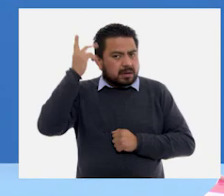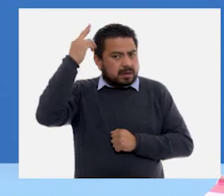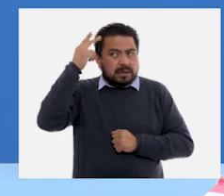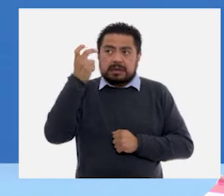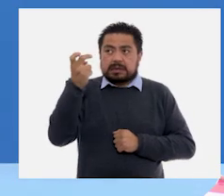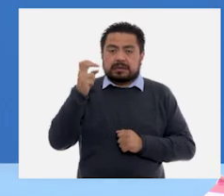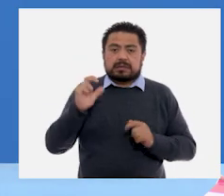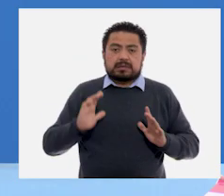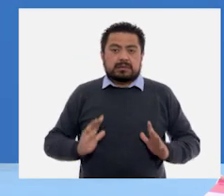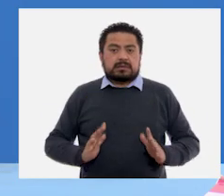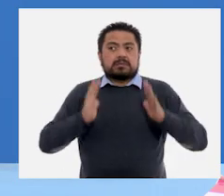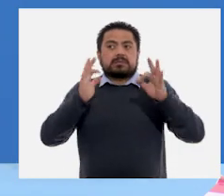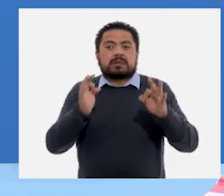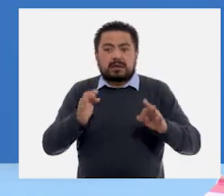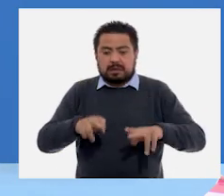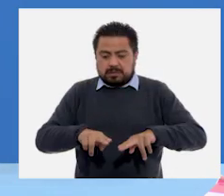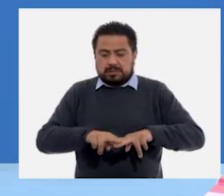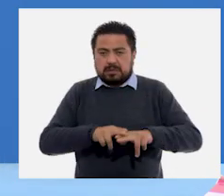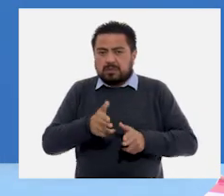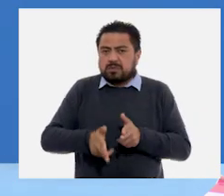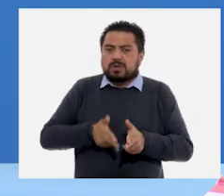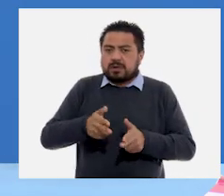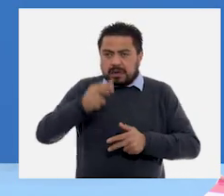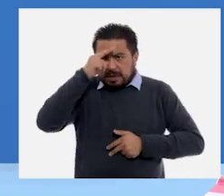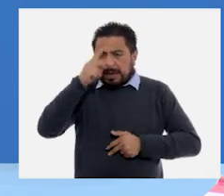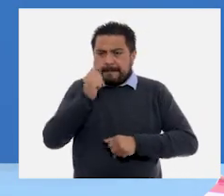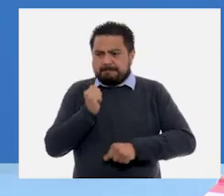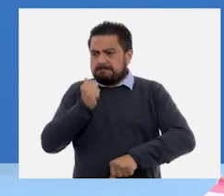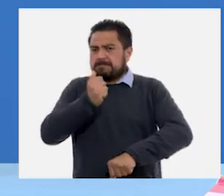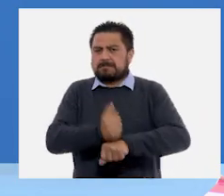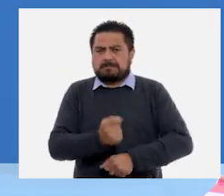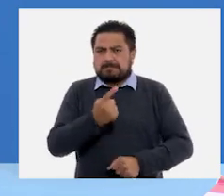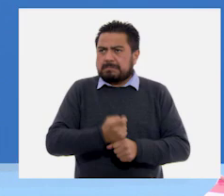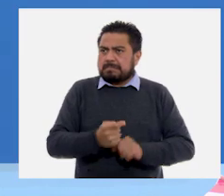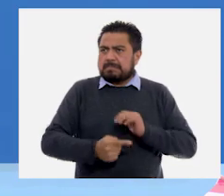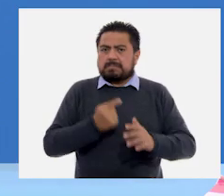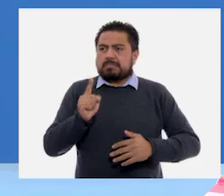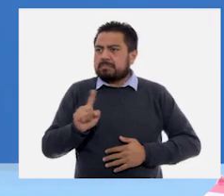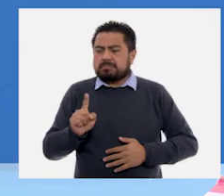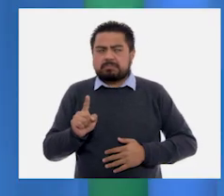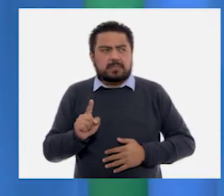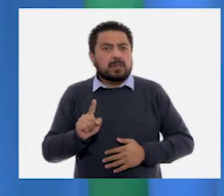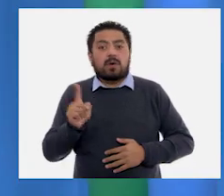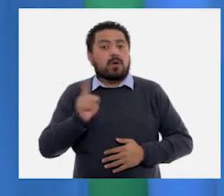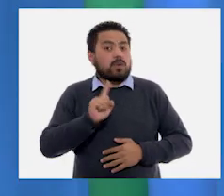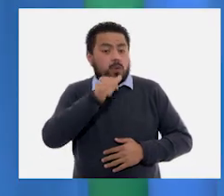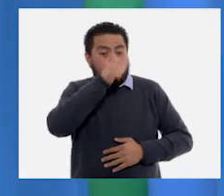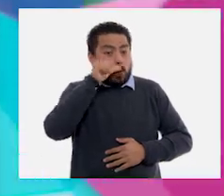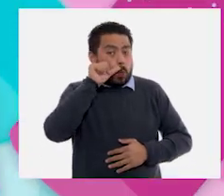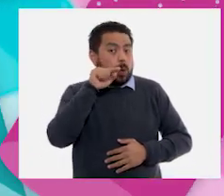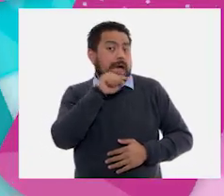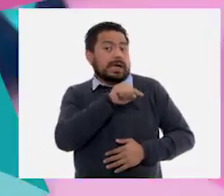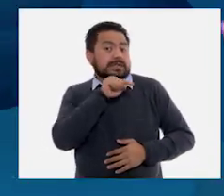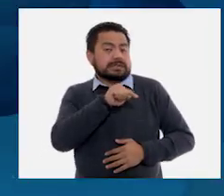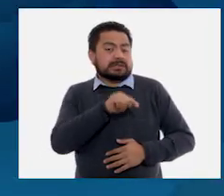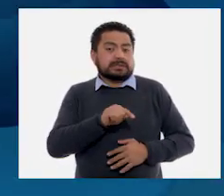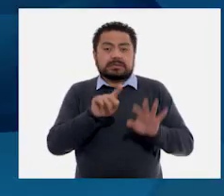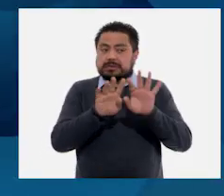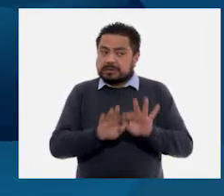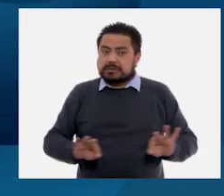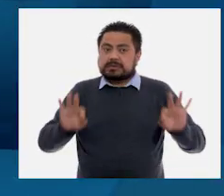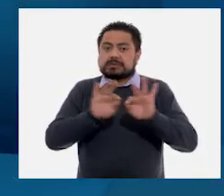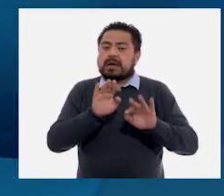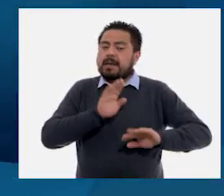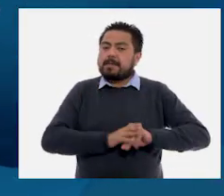Díaz quien trajo el ferrocarril a México por primera vez. No, fue Juárez. Y esto es muy importante que